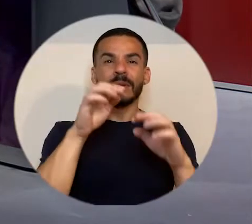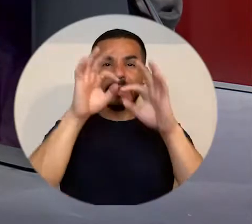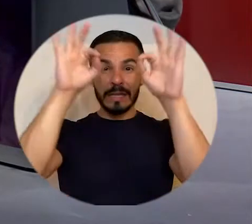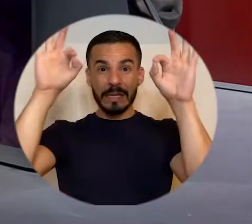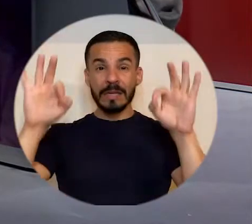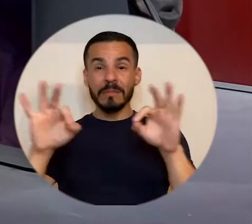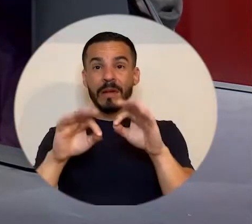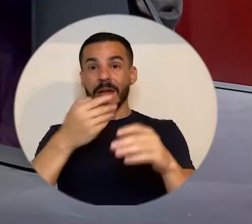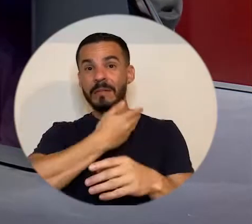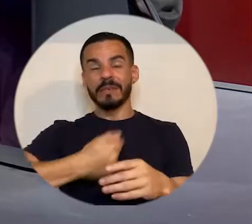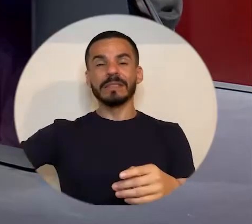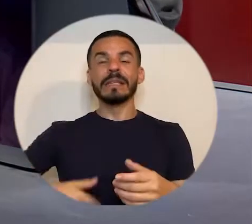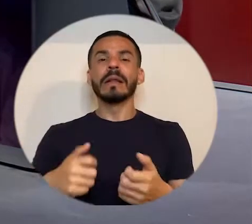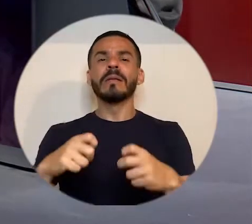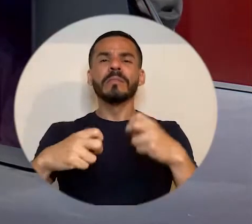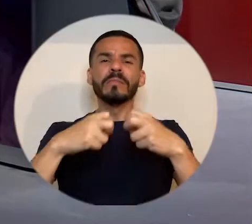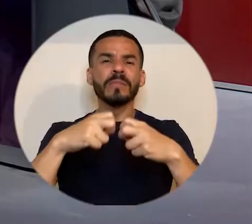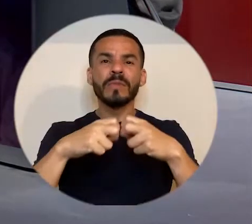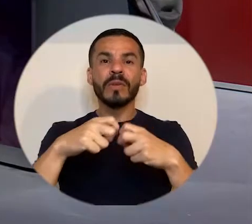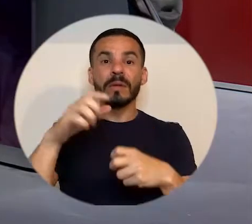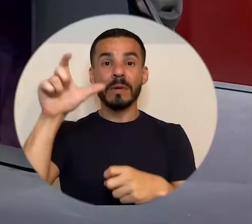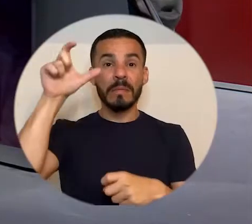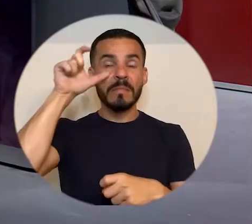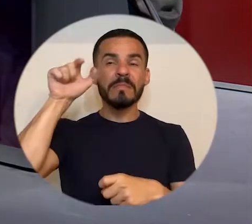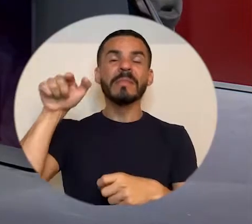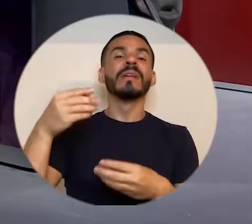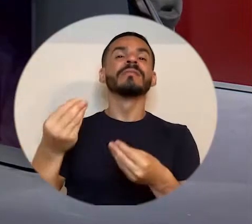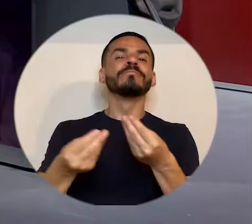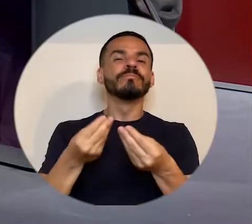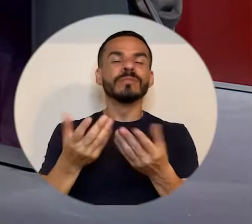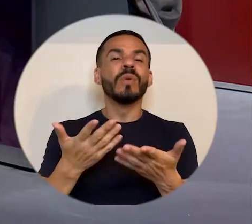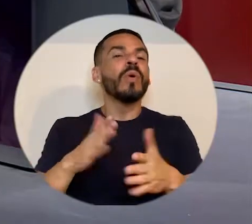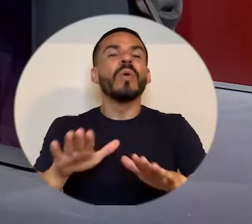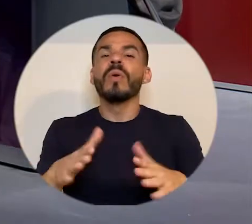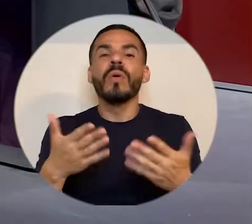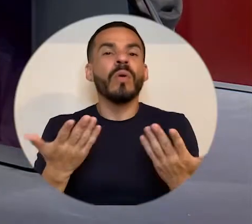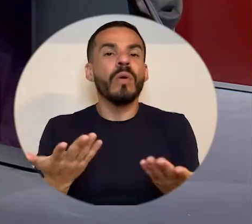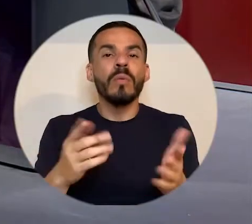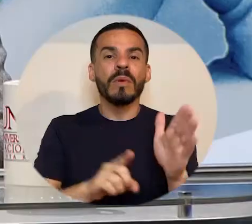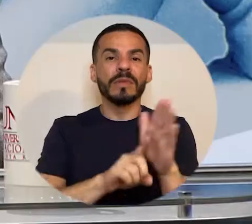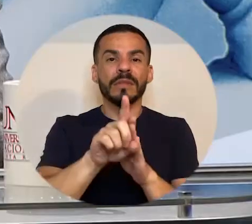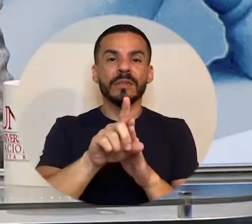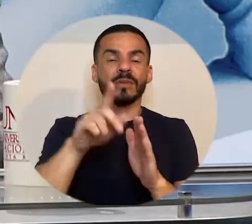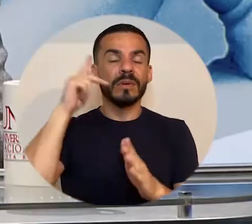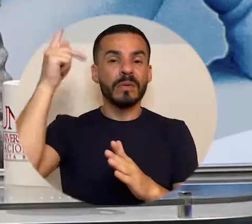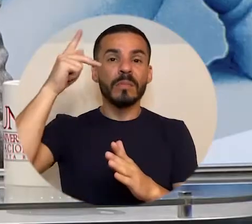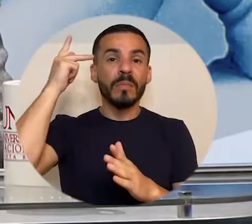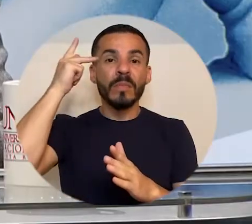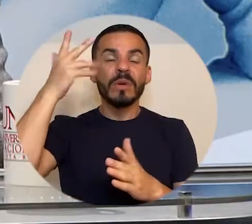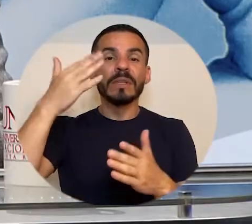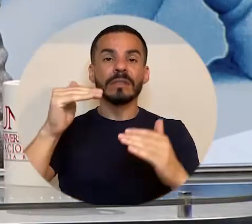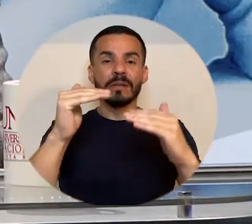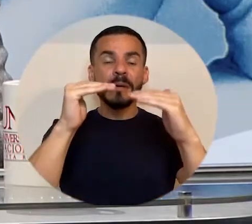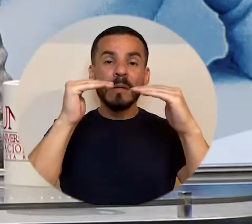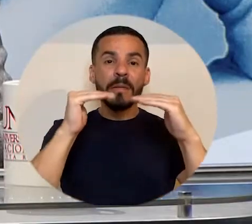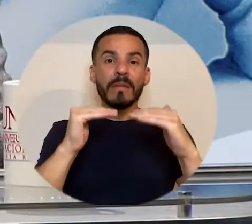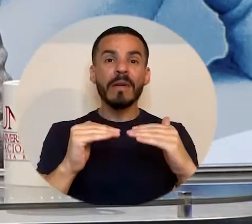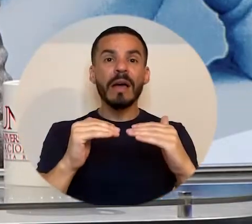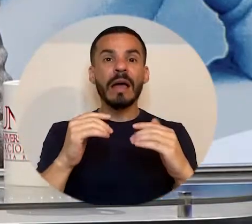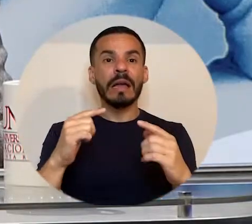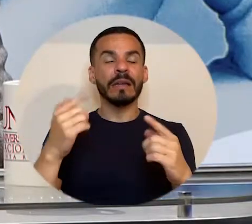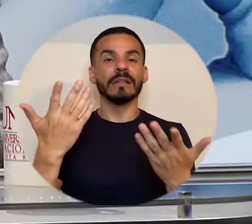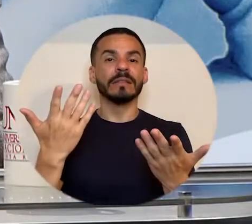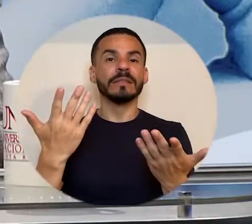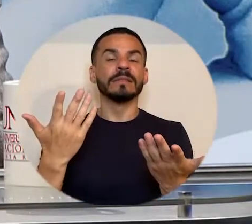la presidencia, el gran problema de Biden es cómo logra desarrollar políticas que bajen hasta